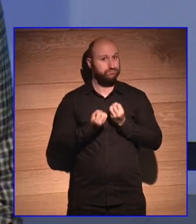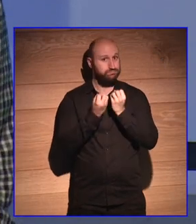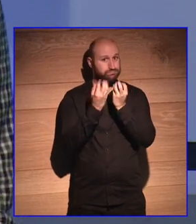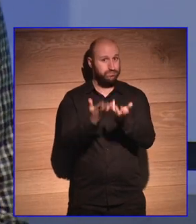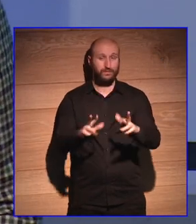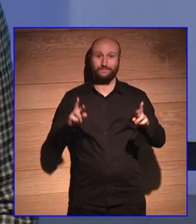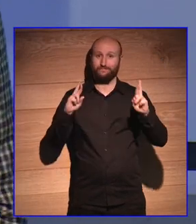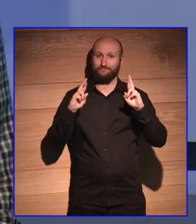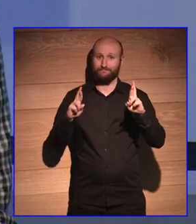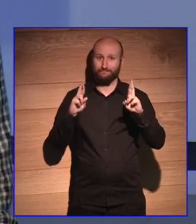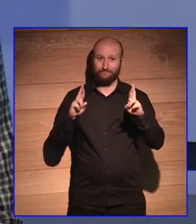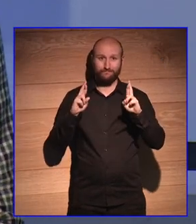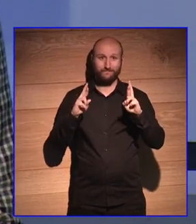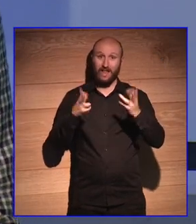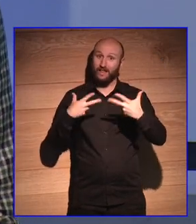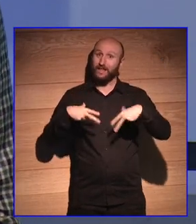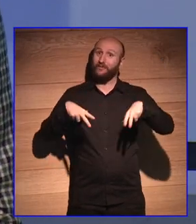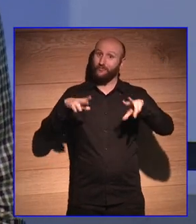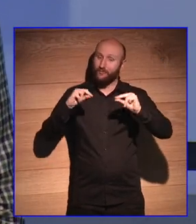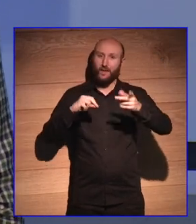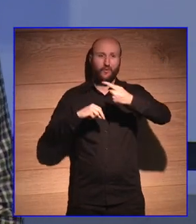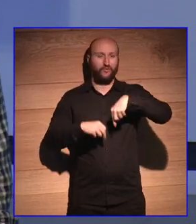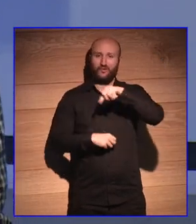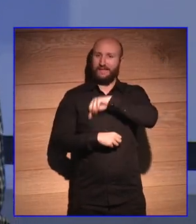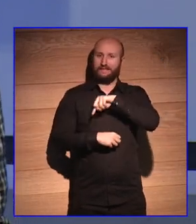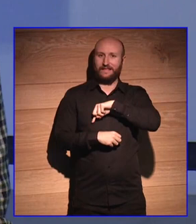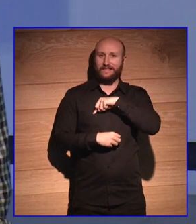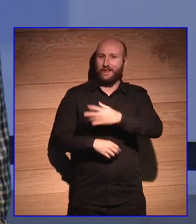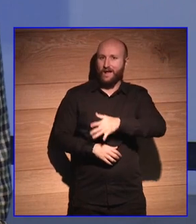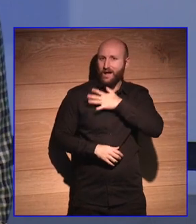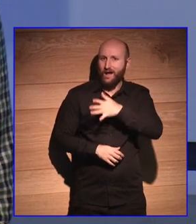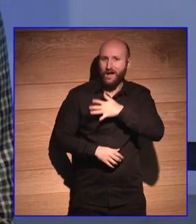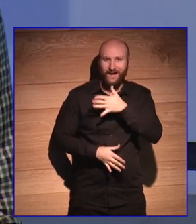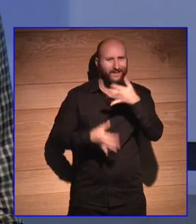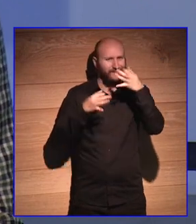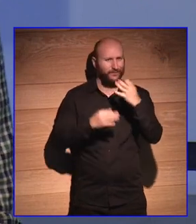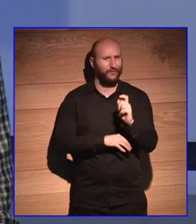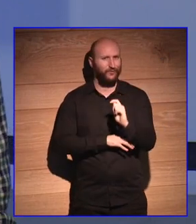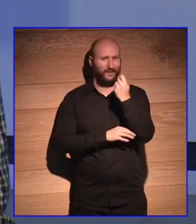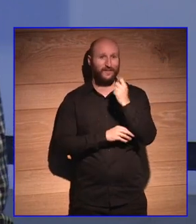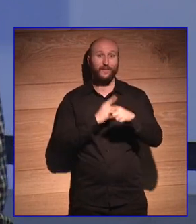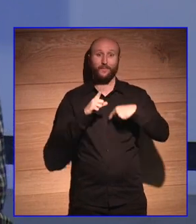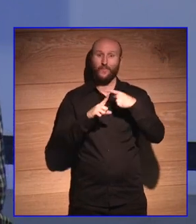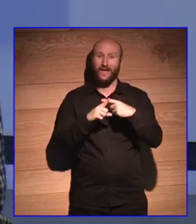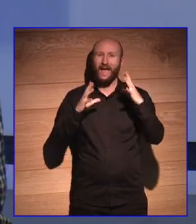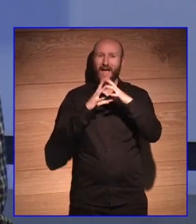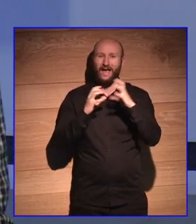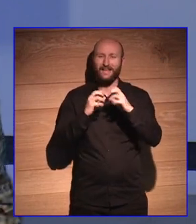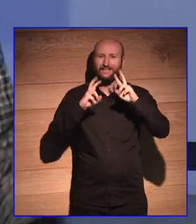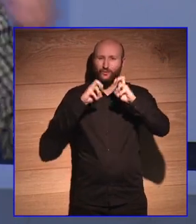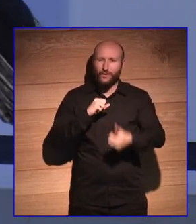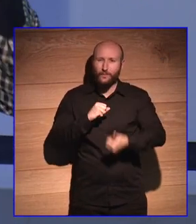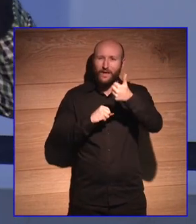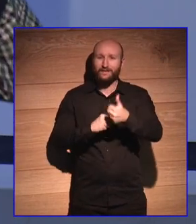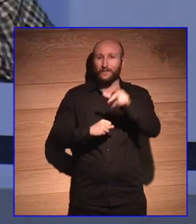que salgan muy entusiasmados del encuentro que creo que así va a ser y con muchas ganas de seguir descubriendo a maría de pablos con nosotros y